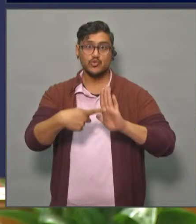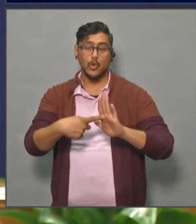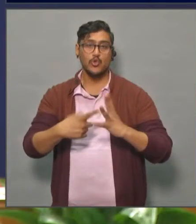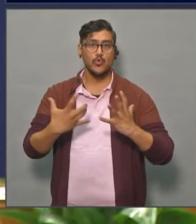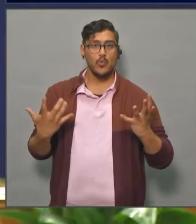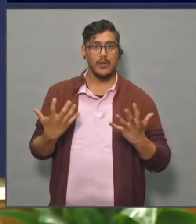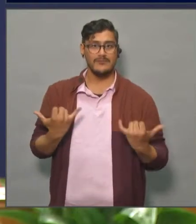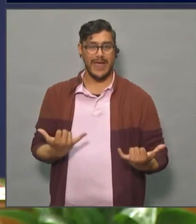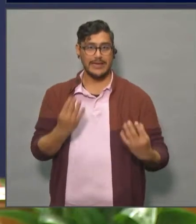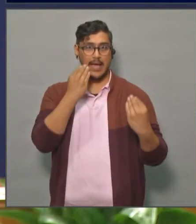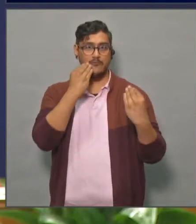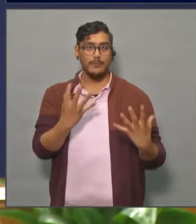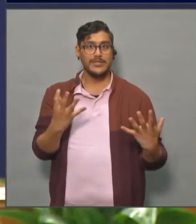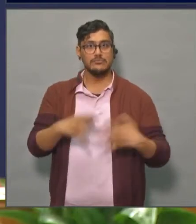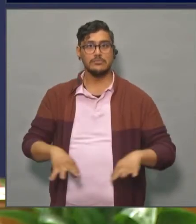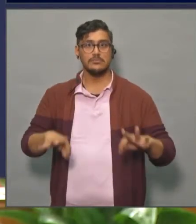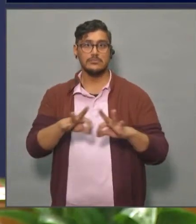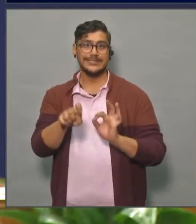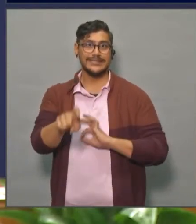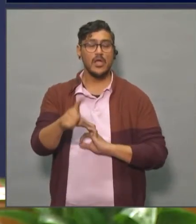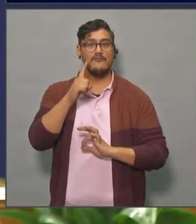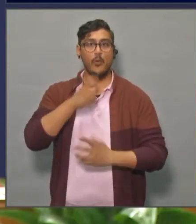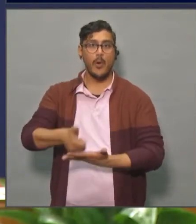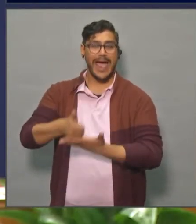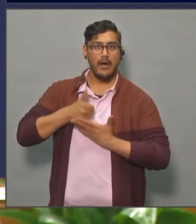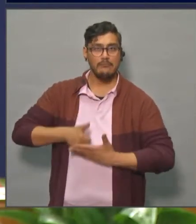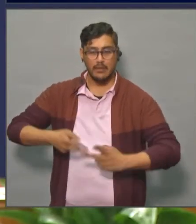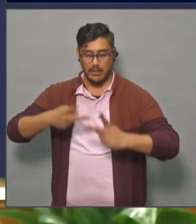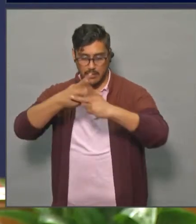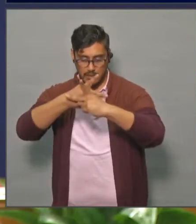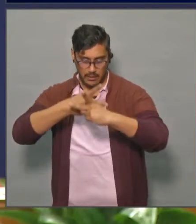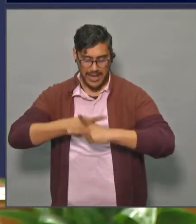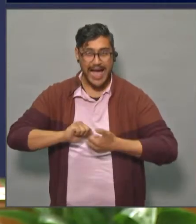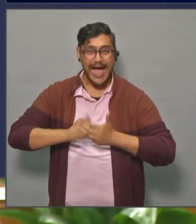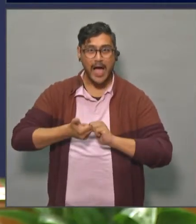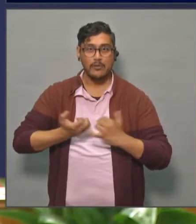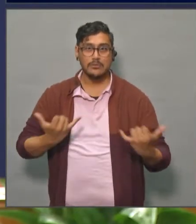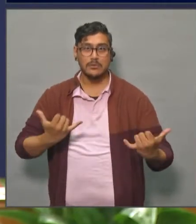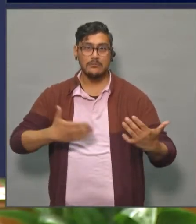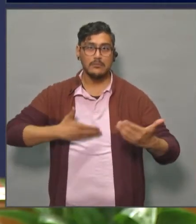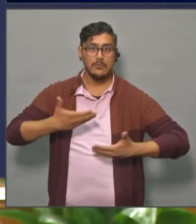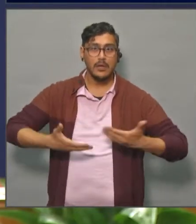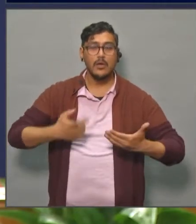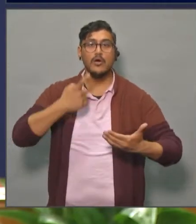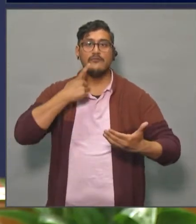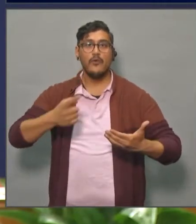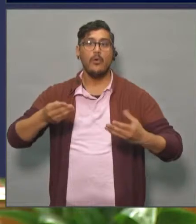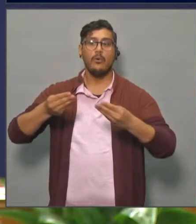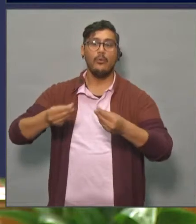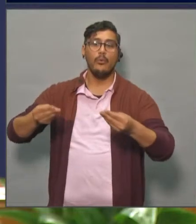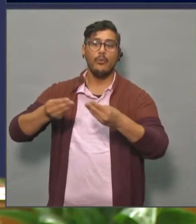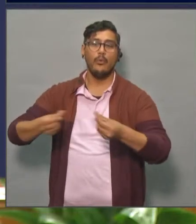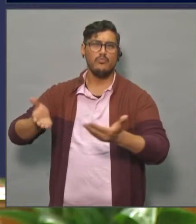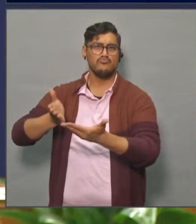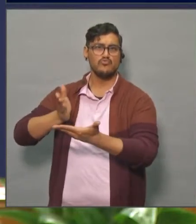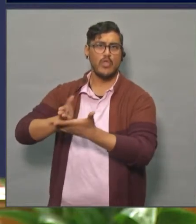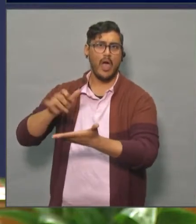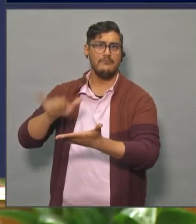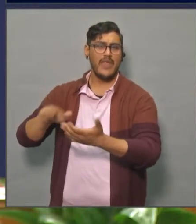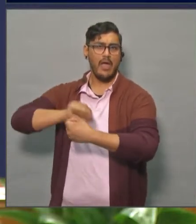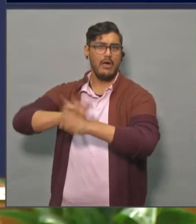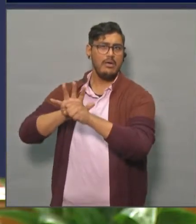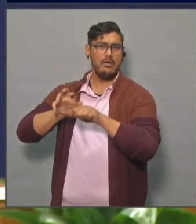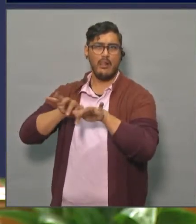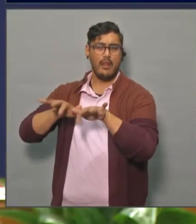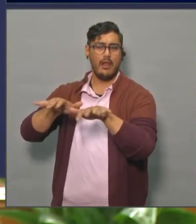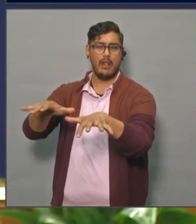en los datos importantes que nos ayudan a evaluar nuestro progreso en disminuir la propagación de COVID-19 en el condado